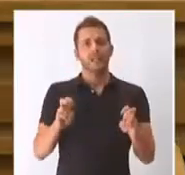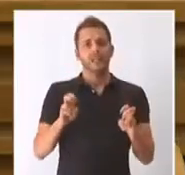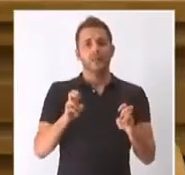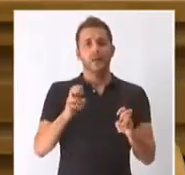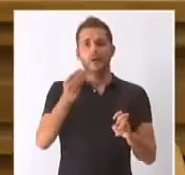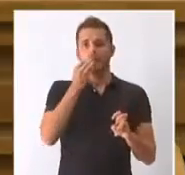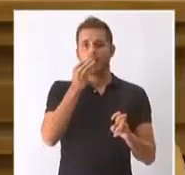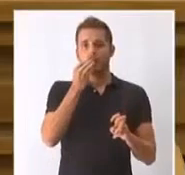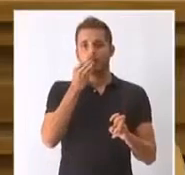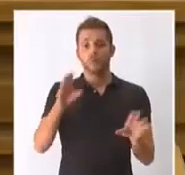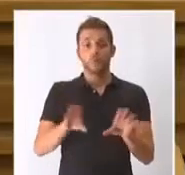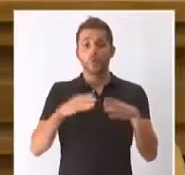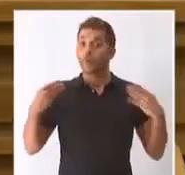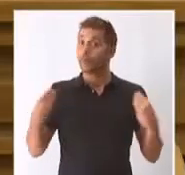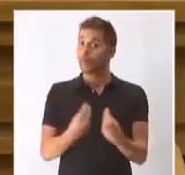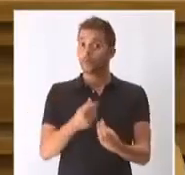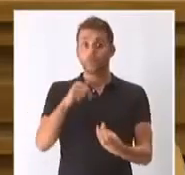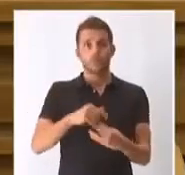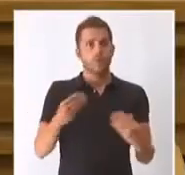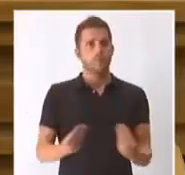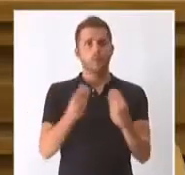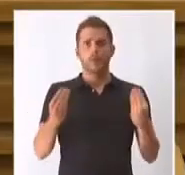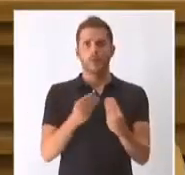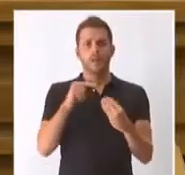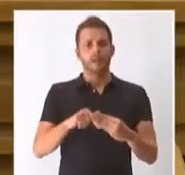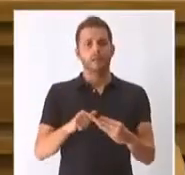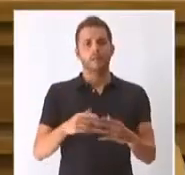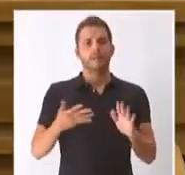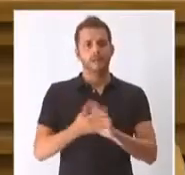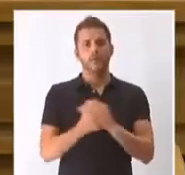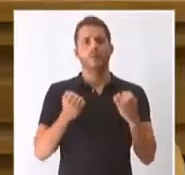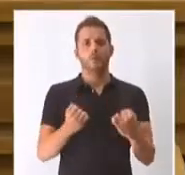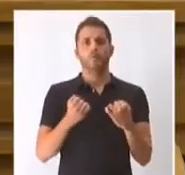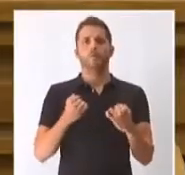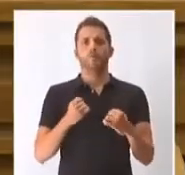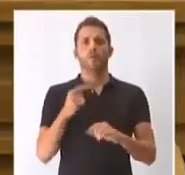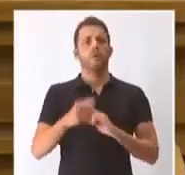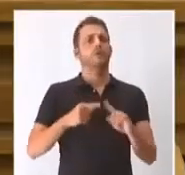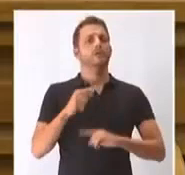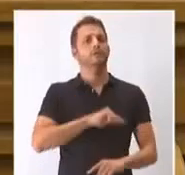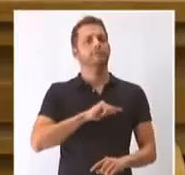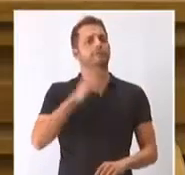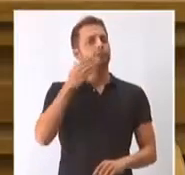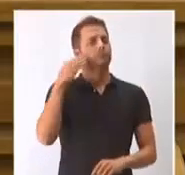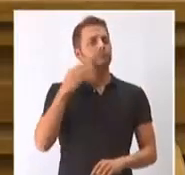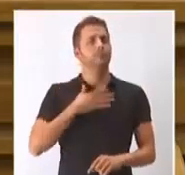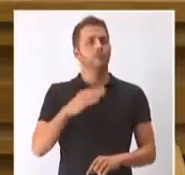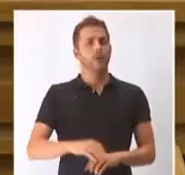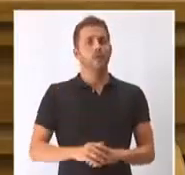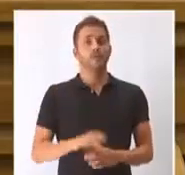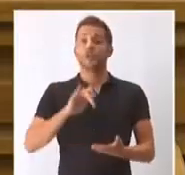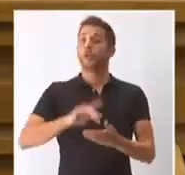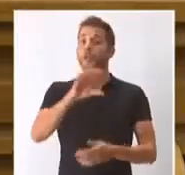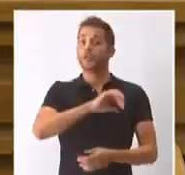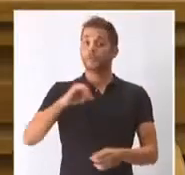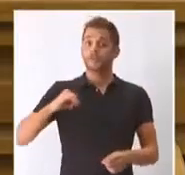conjunto mejorando en todas las exportaciones aquí realmente empuja con mucha fuerza para sentir mucho orgullo somos la comunidad autónoma